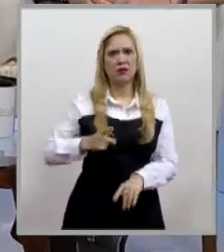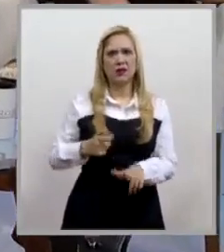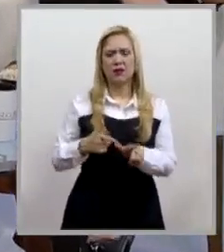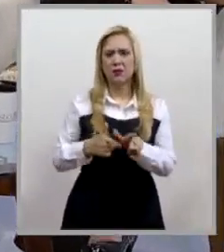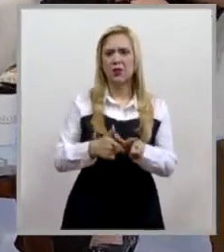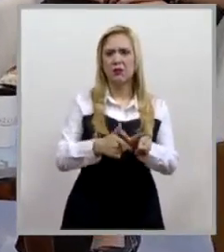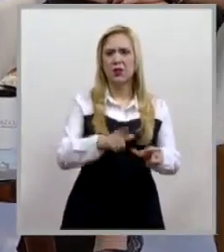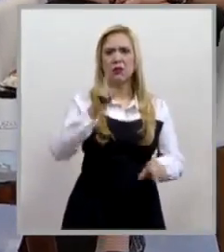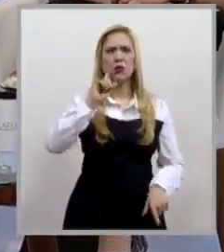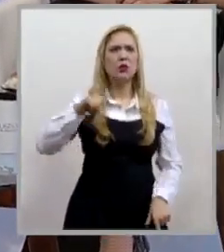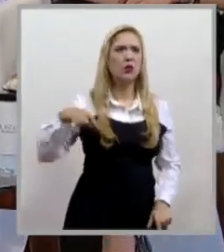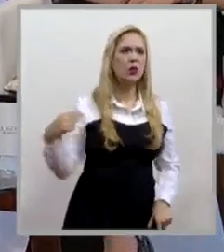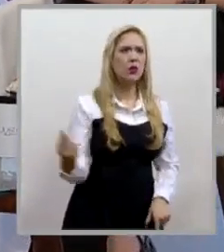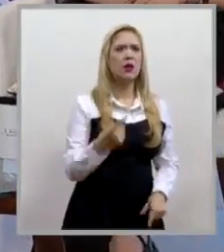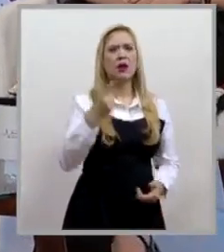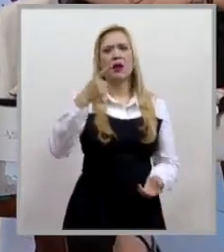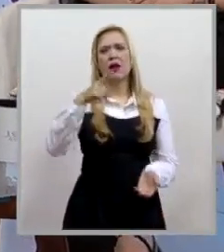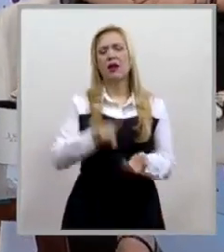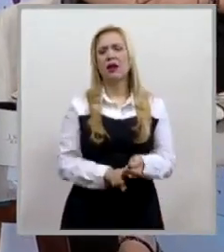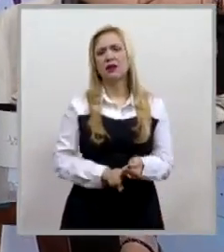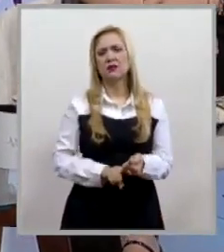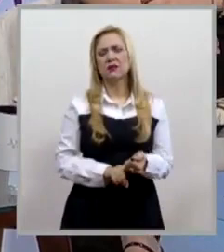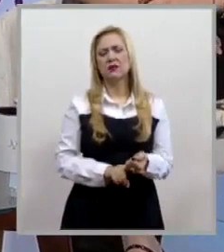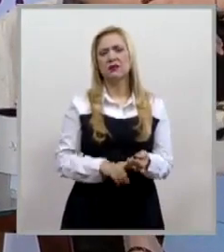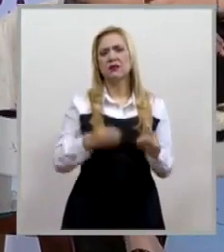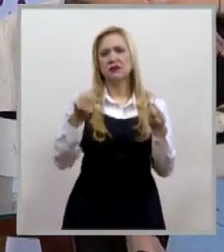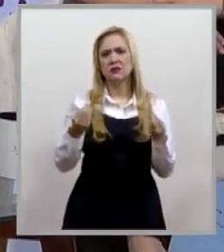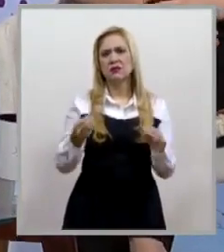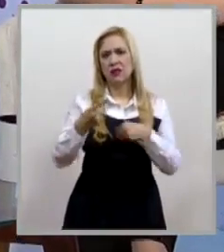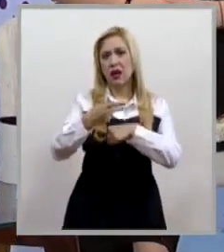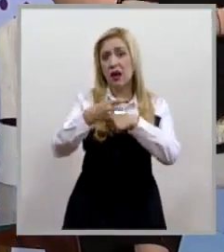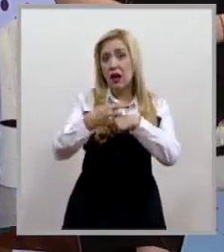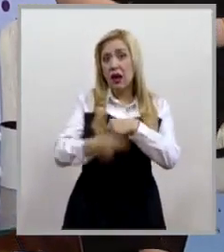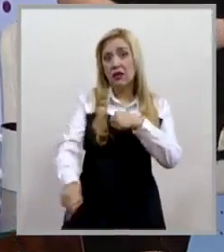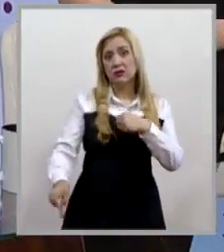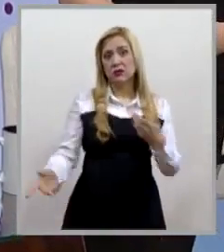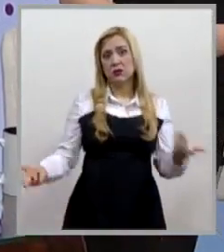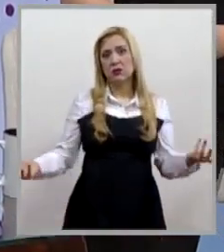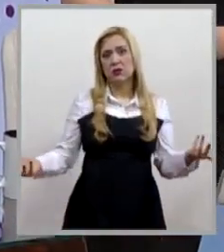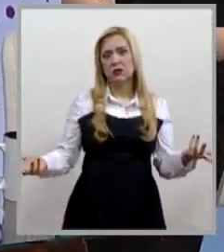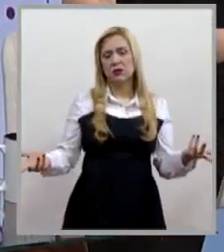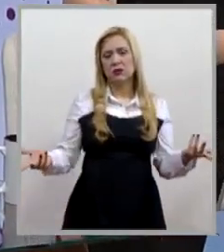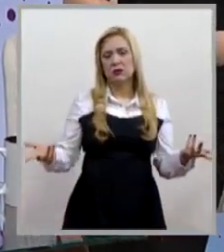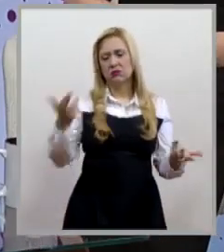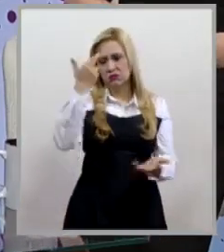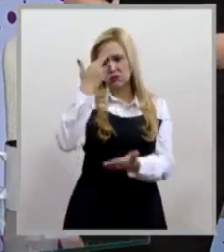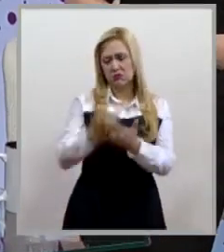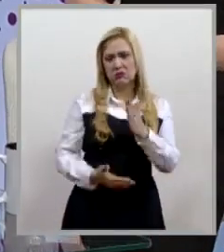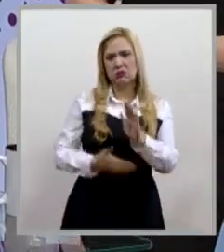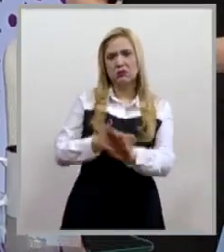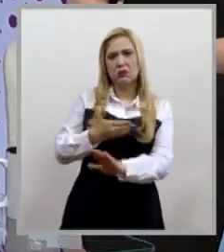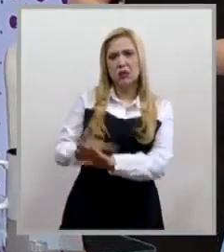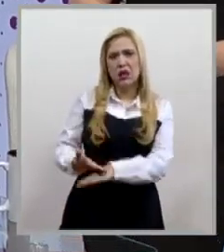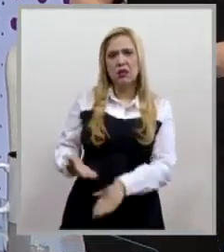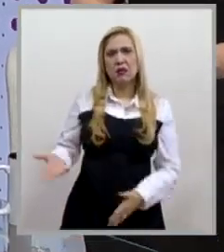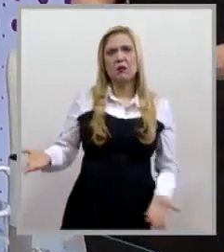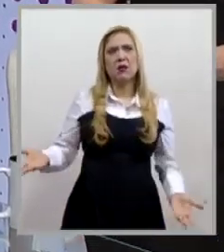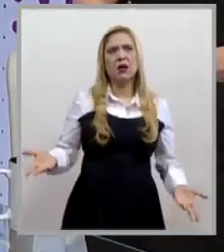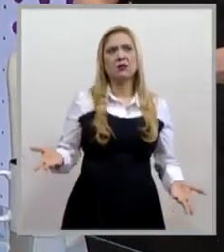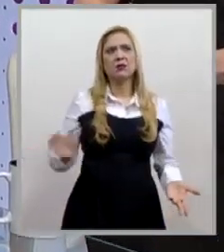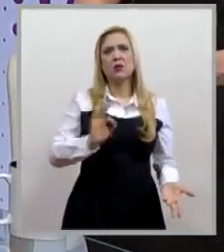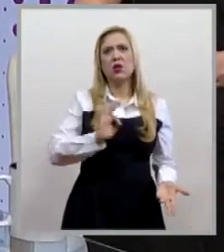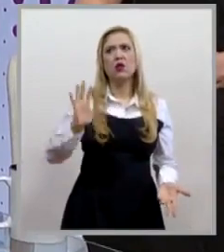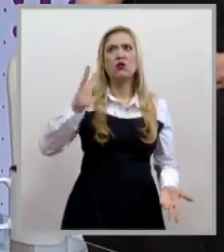todas las mujeres en las posibilidades del riesgo, ¿no? Como presuntas víctimas o potenciales víctimas en